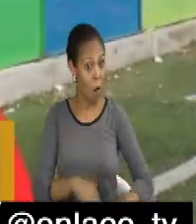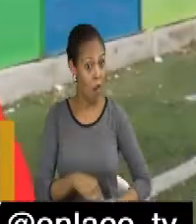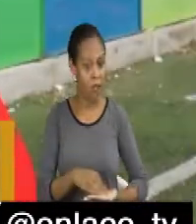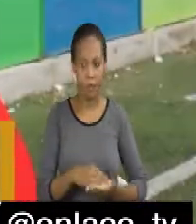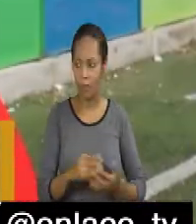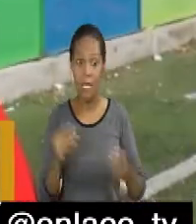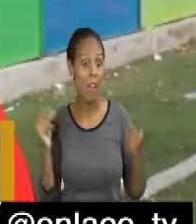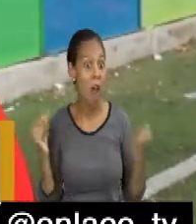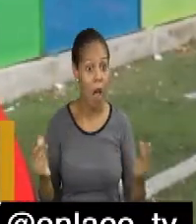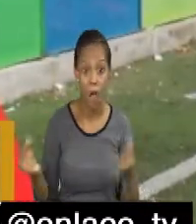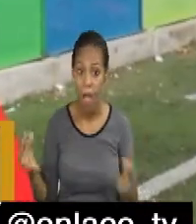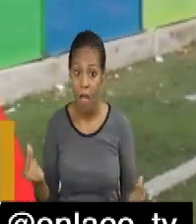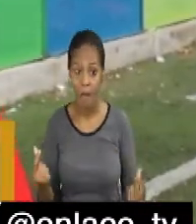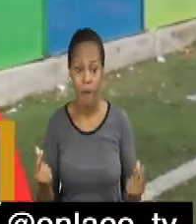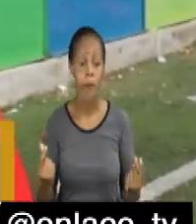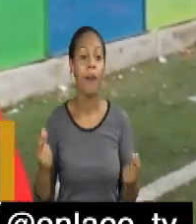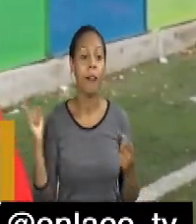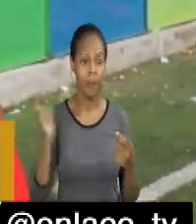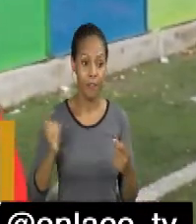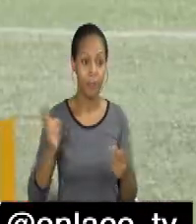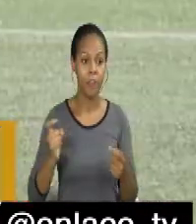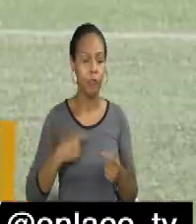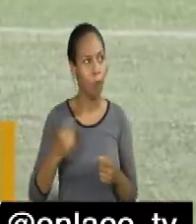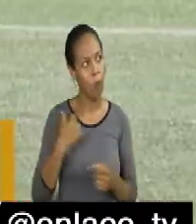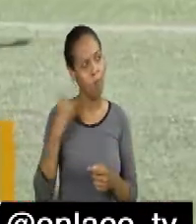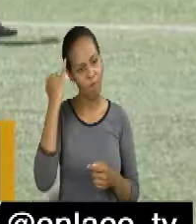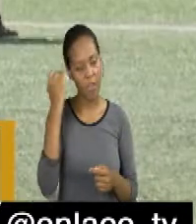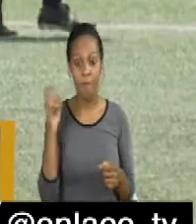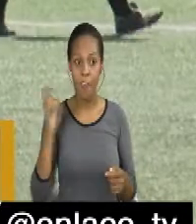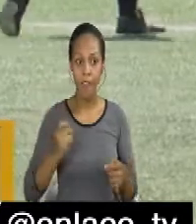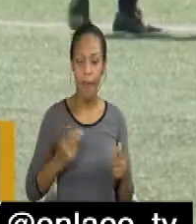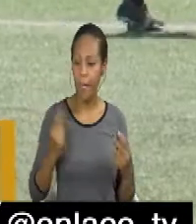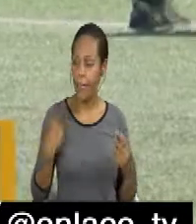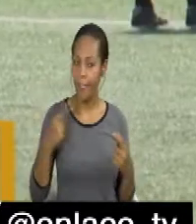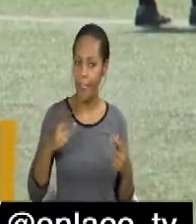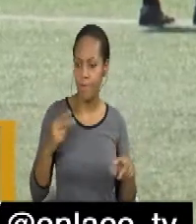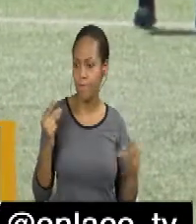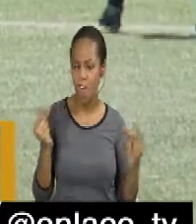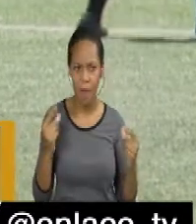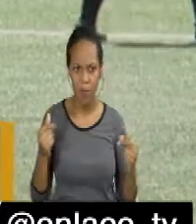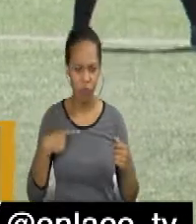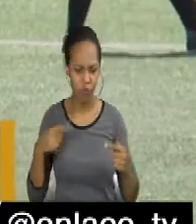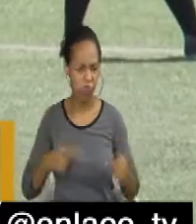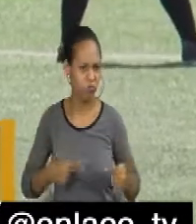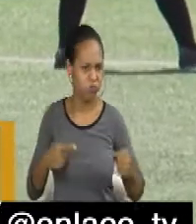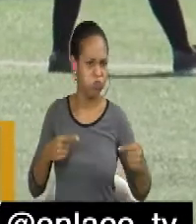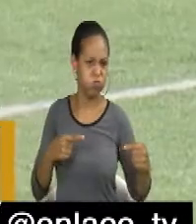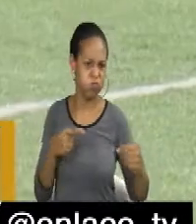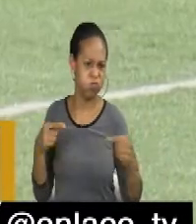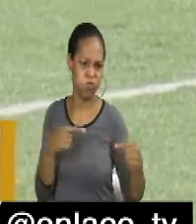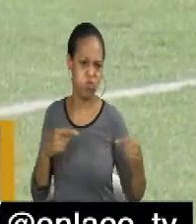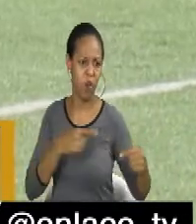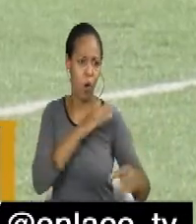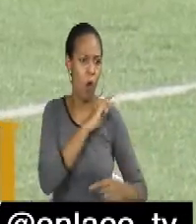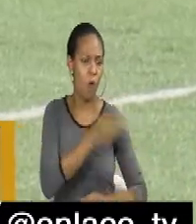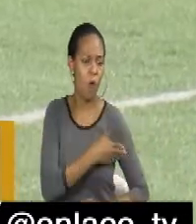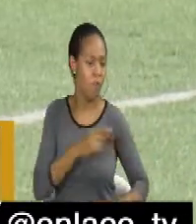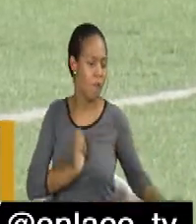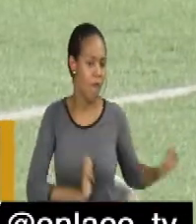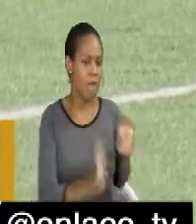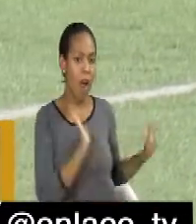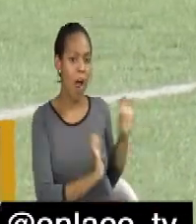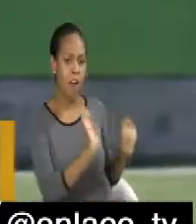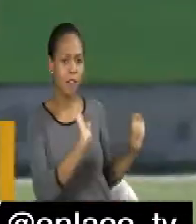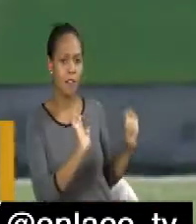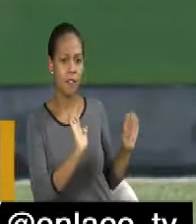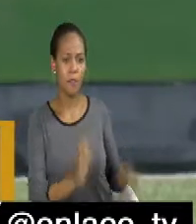rapidez. Y esa es pues nuestra estrategia, ser rápidas al momento de atacar y muy fuertes al momento de defender. Hacer un juego